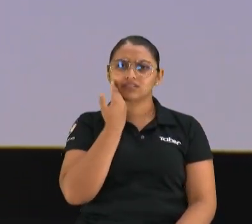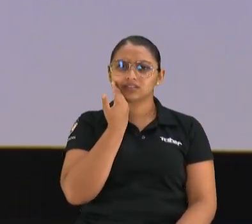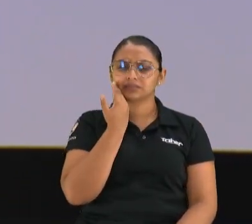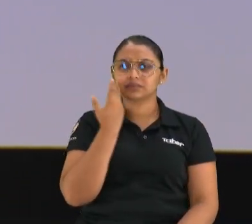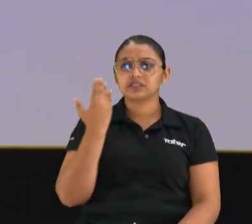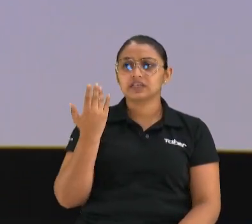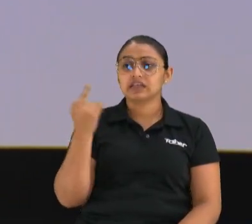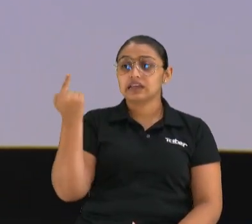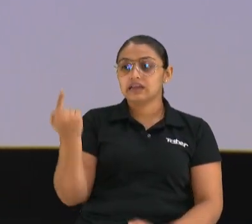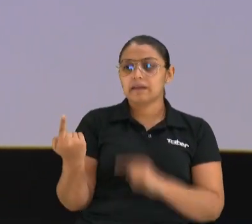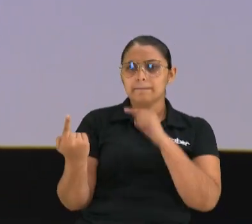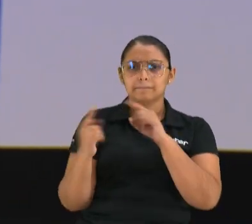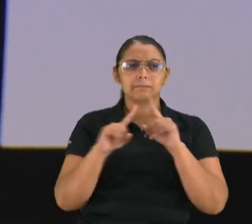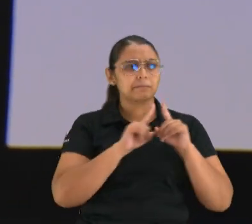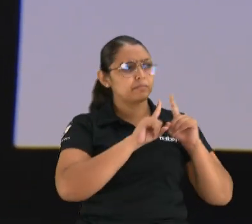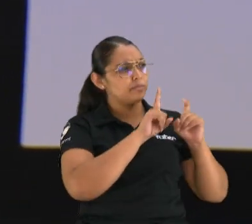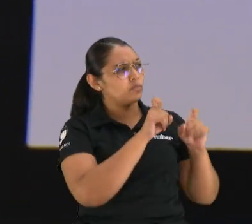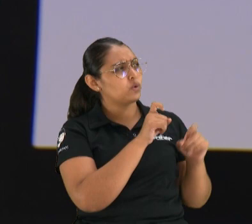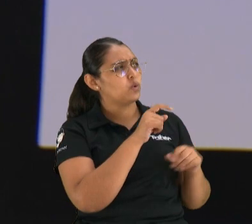un abuso sexual